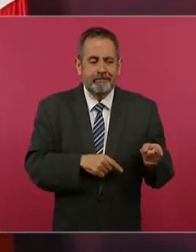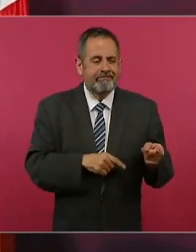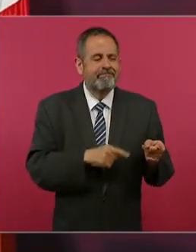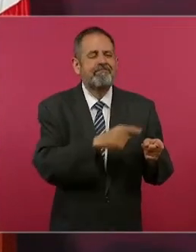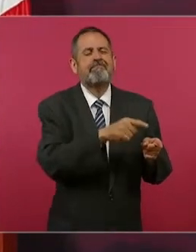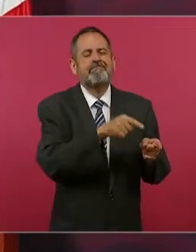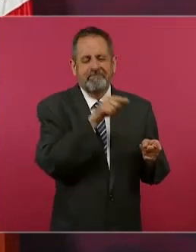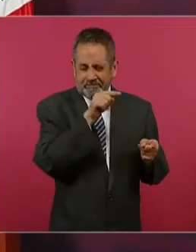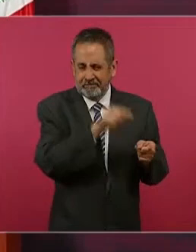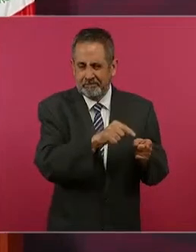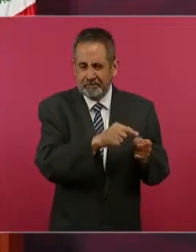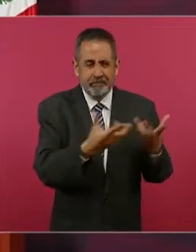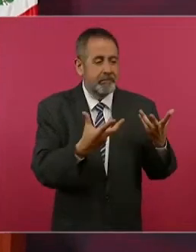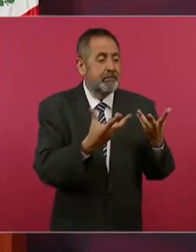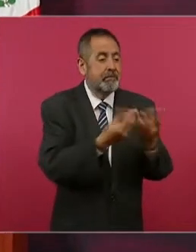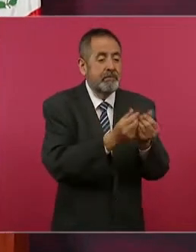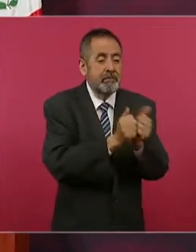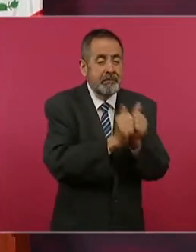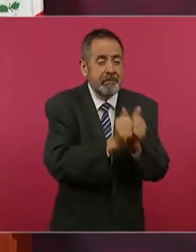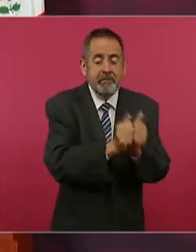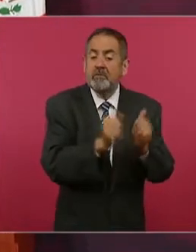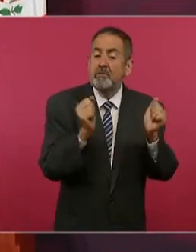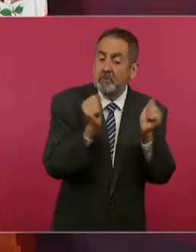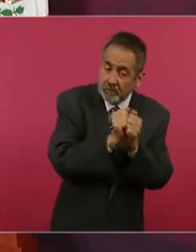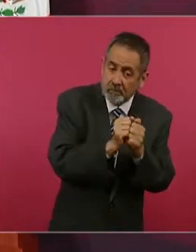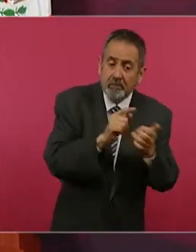vinculados a Salinas de Gortari,